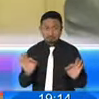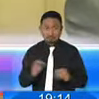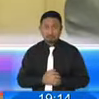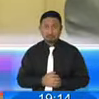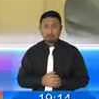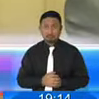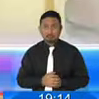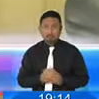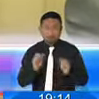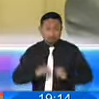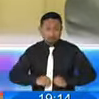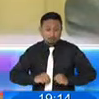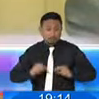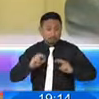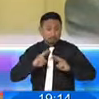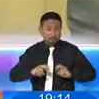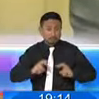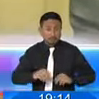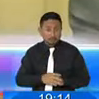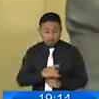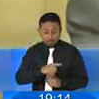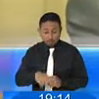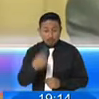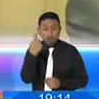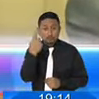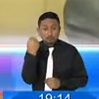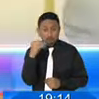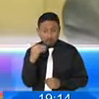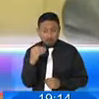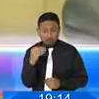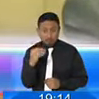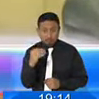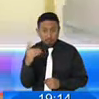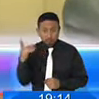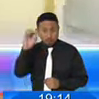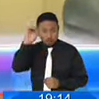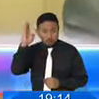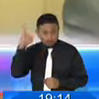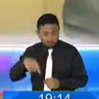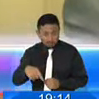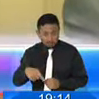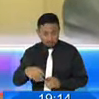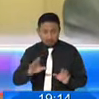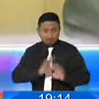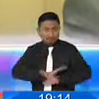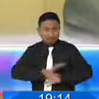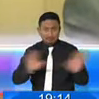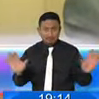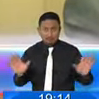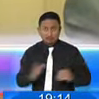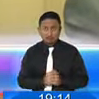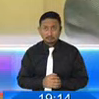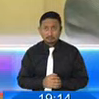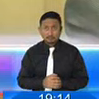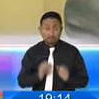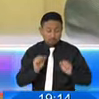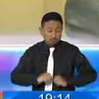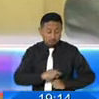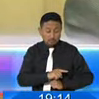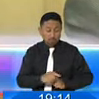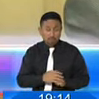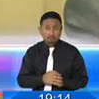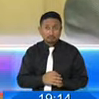investigar no hay un solo d de Ah sí aporte de la